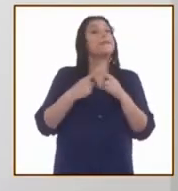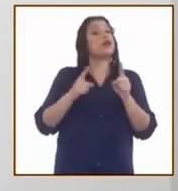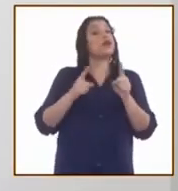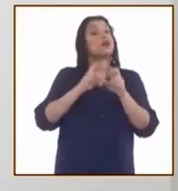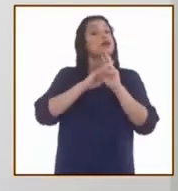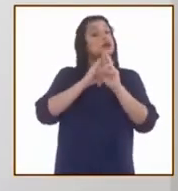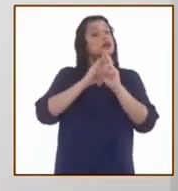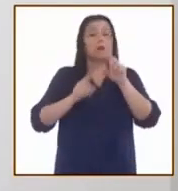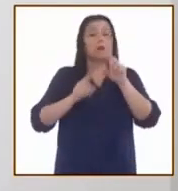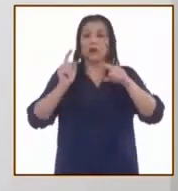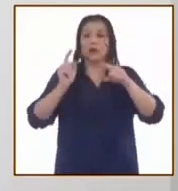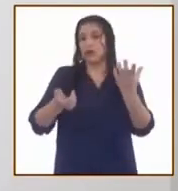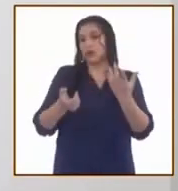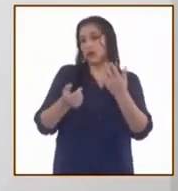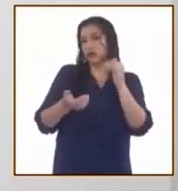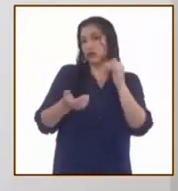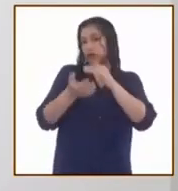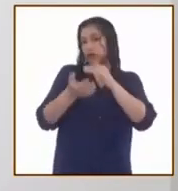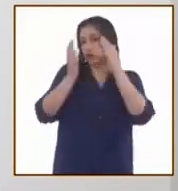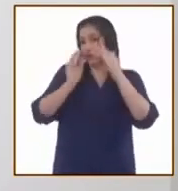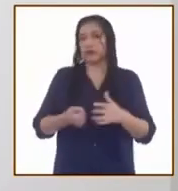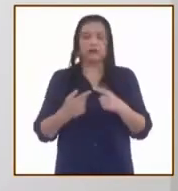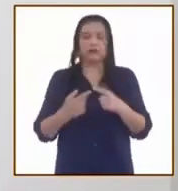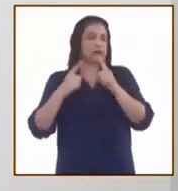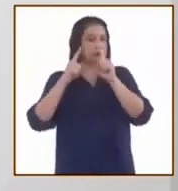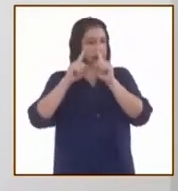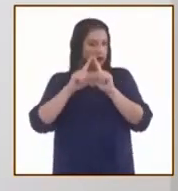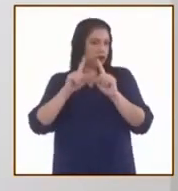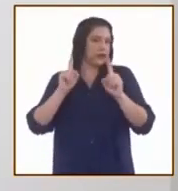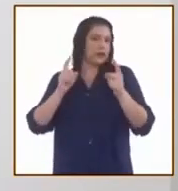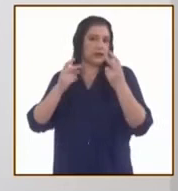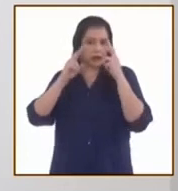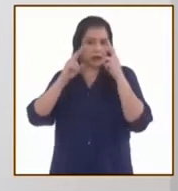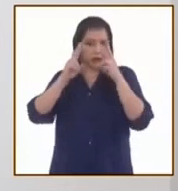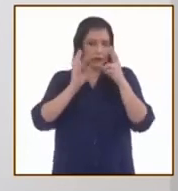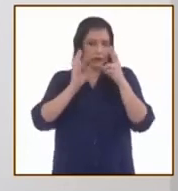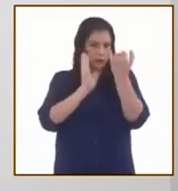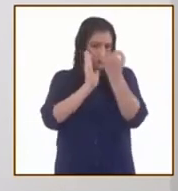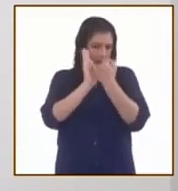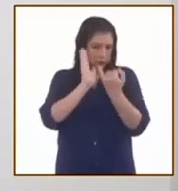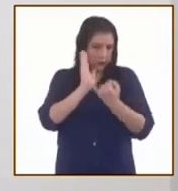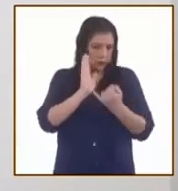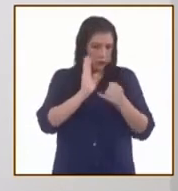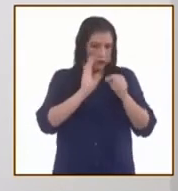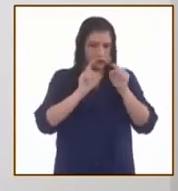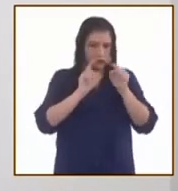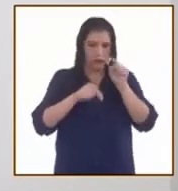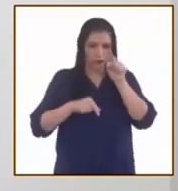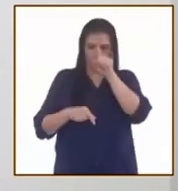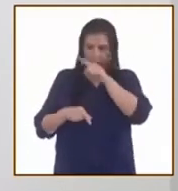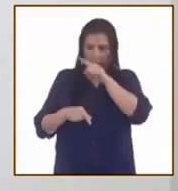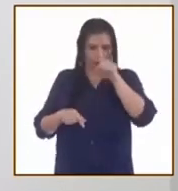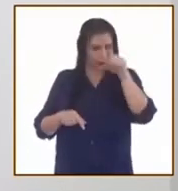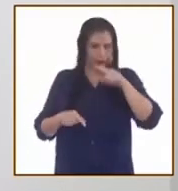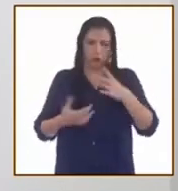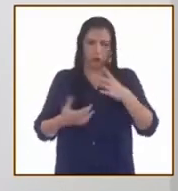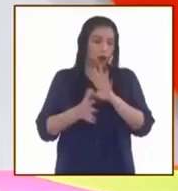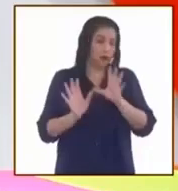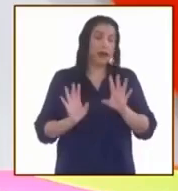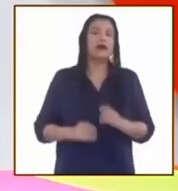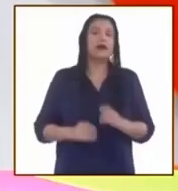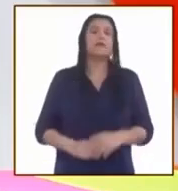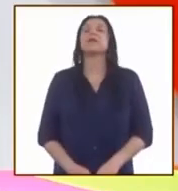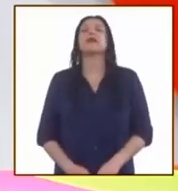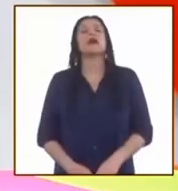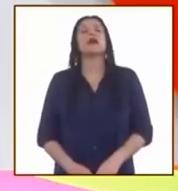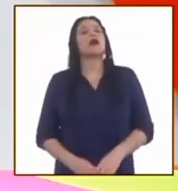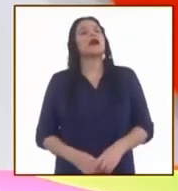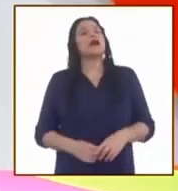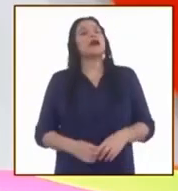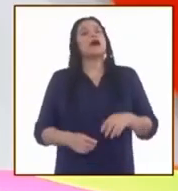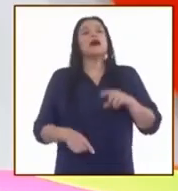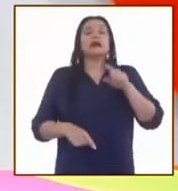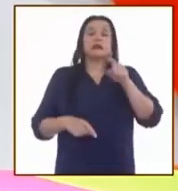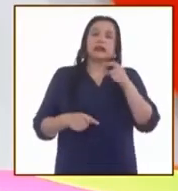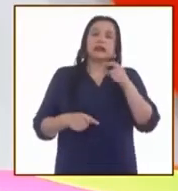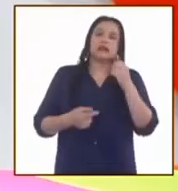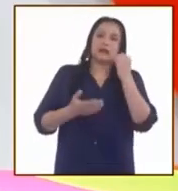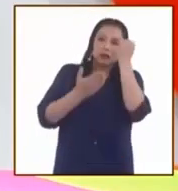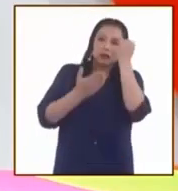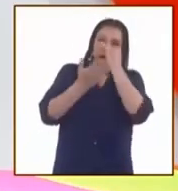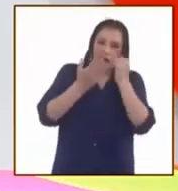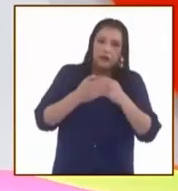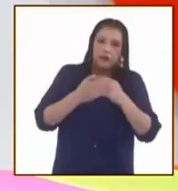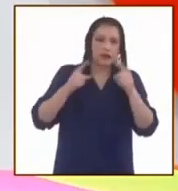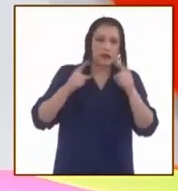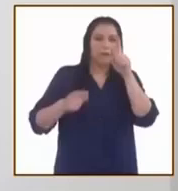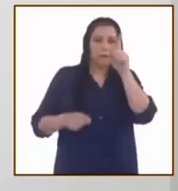para algunos de nuestros compañeros fueron dispersos, como vimos en la gráfica, donde no se notaba un patrón. Sí, en la gráfica donde se